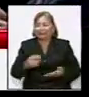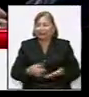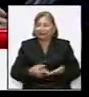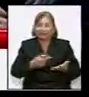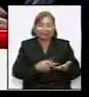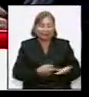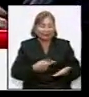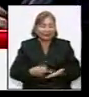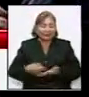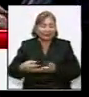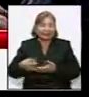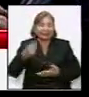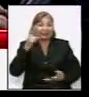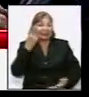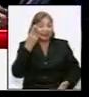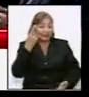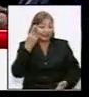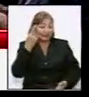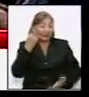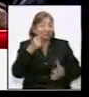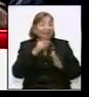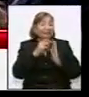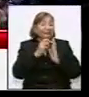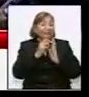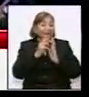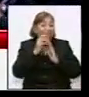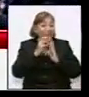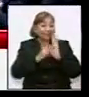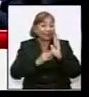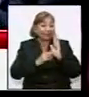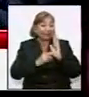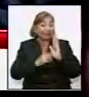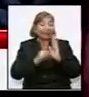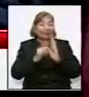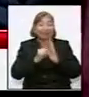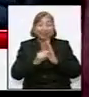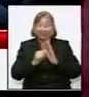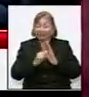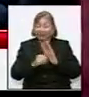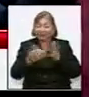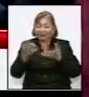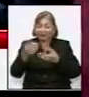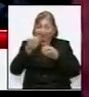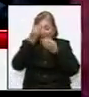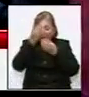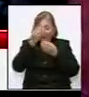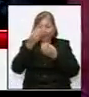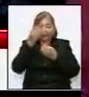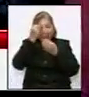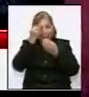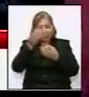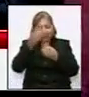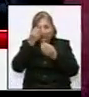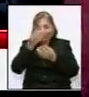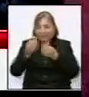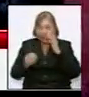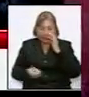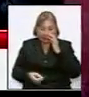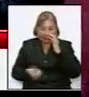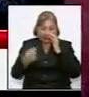el primer proyecto de la agenda no estamos recogiendo los aportes de cada